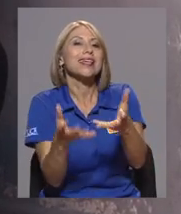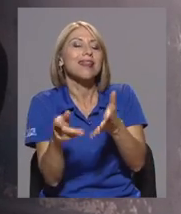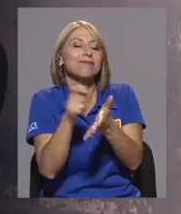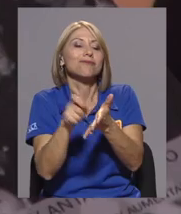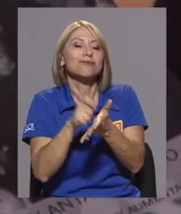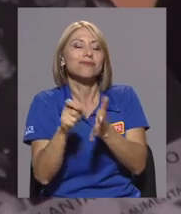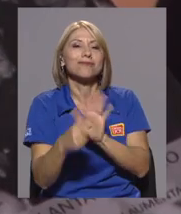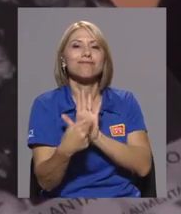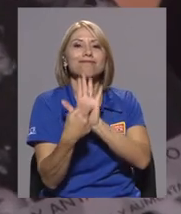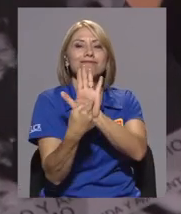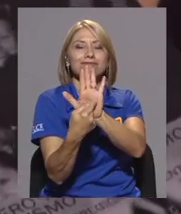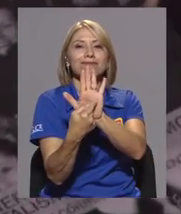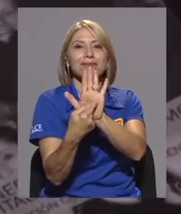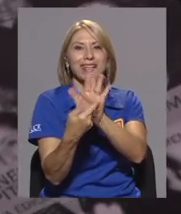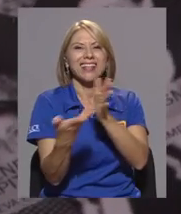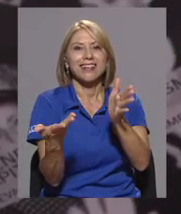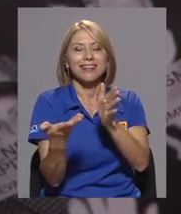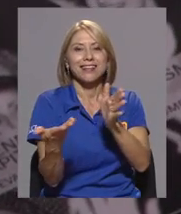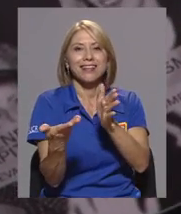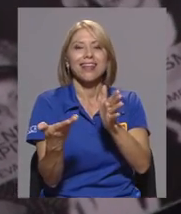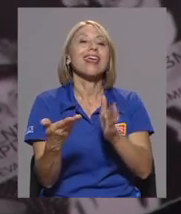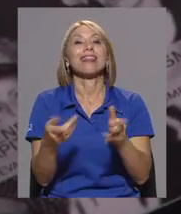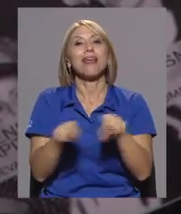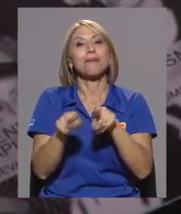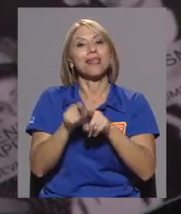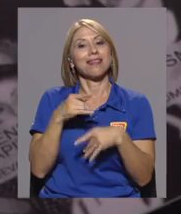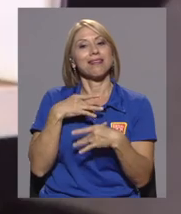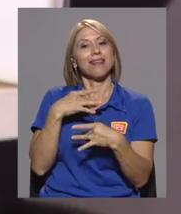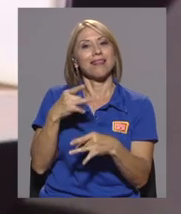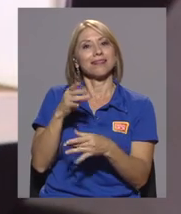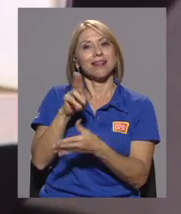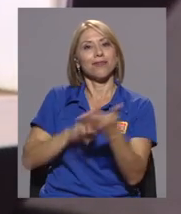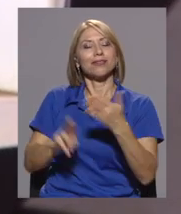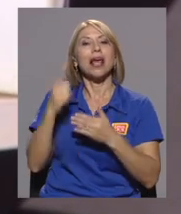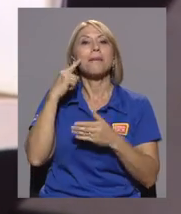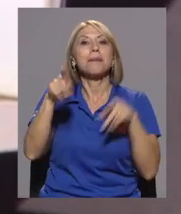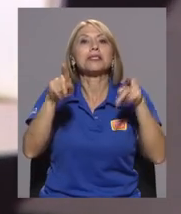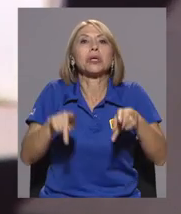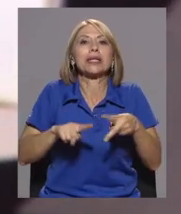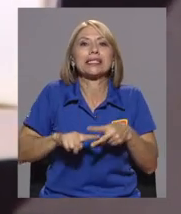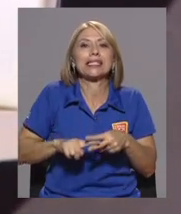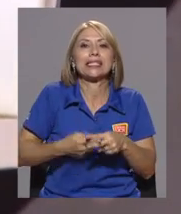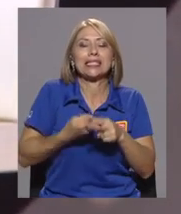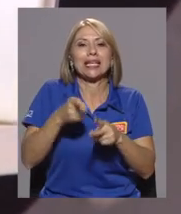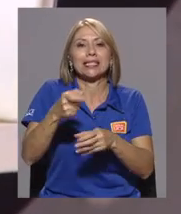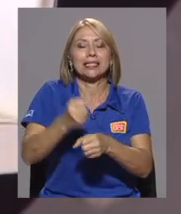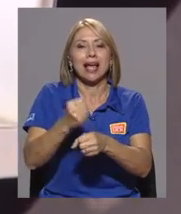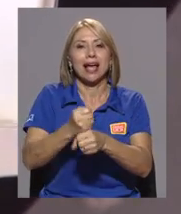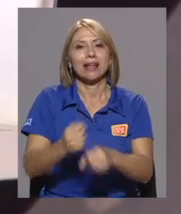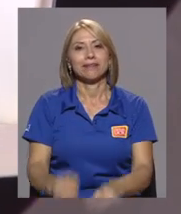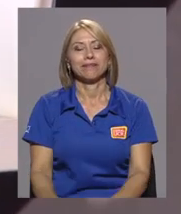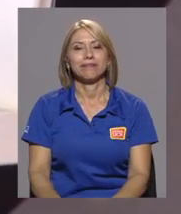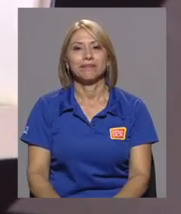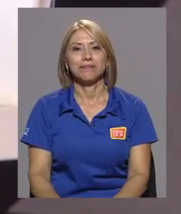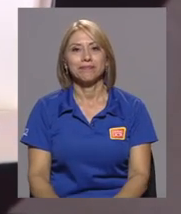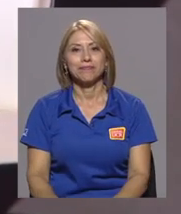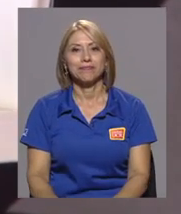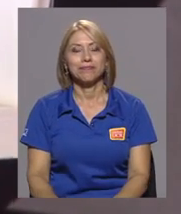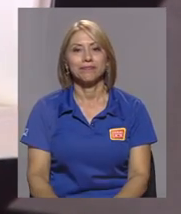por dar a conocer su producción literaria y demuestra el interés de nuestra institución por los que apenas inician en esta área.